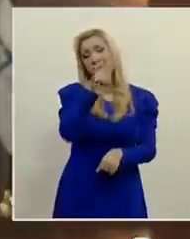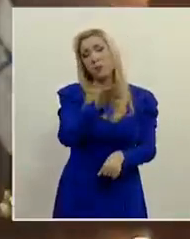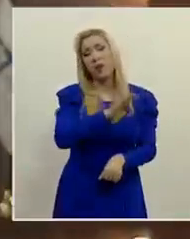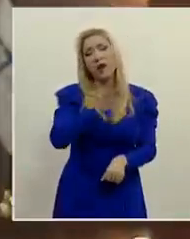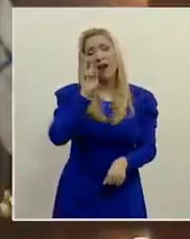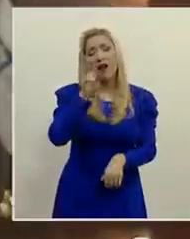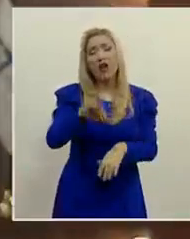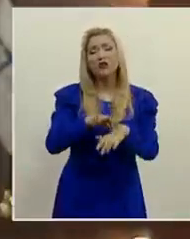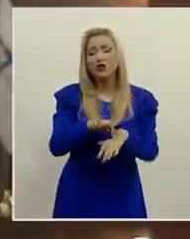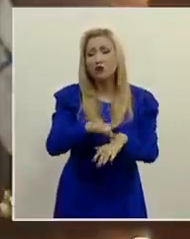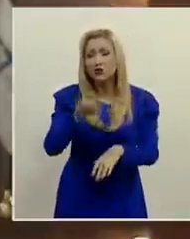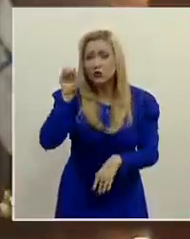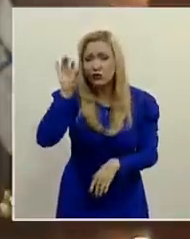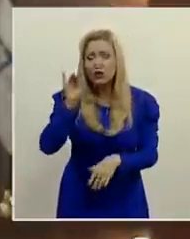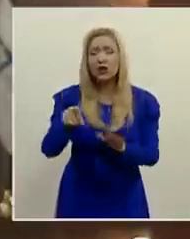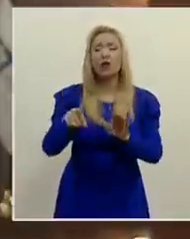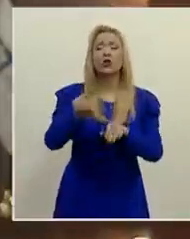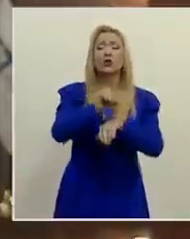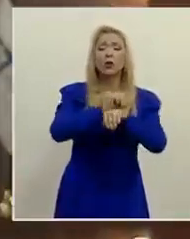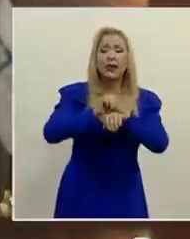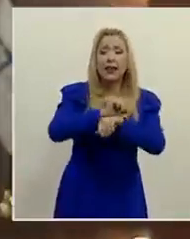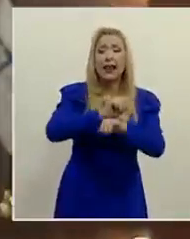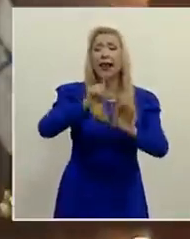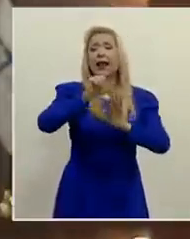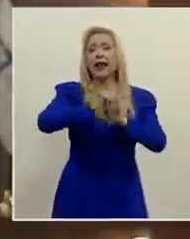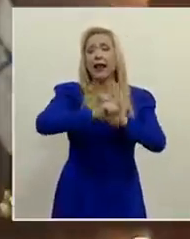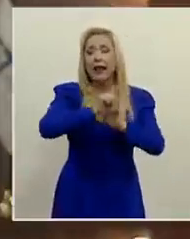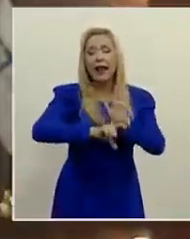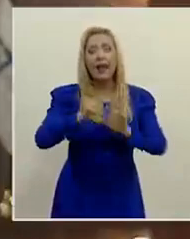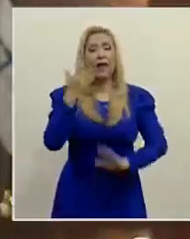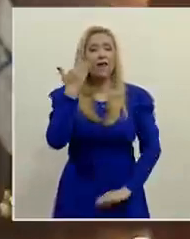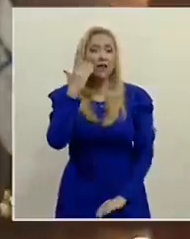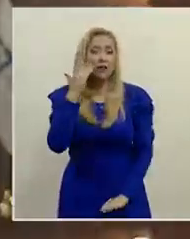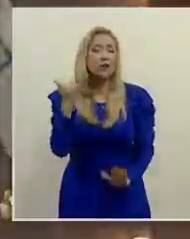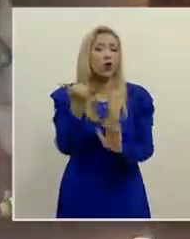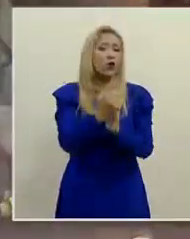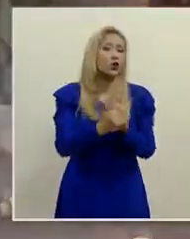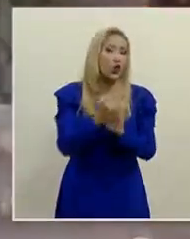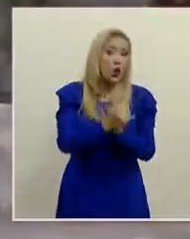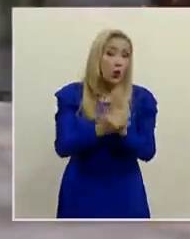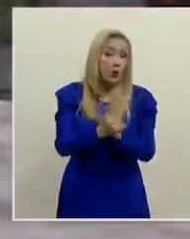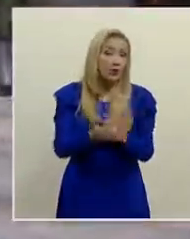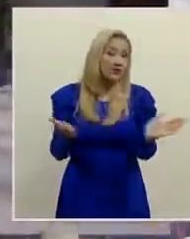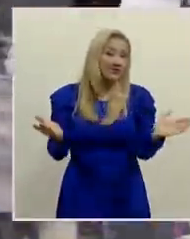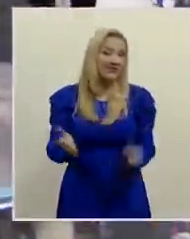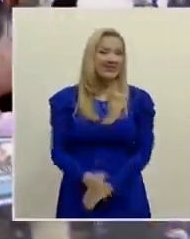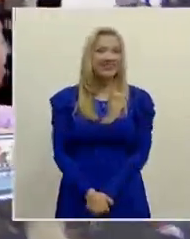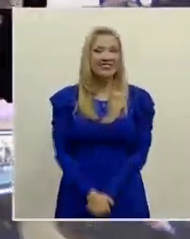streaming, Twitter, Instagram, Facebook, YouTube.